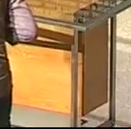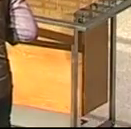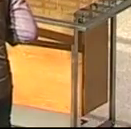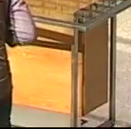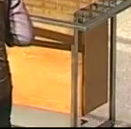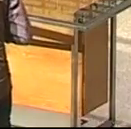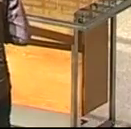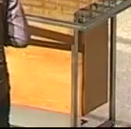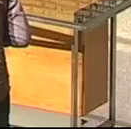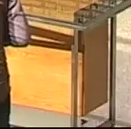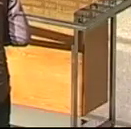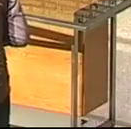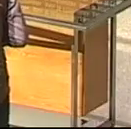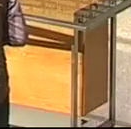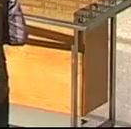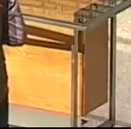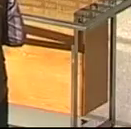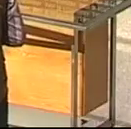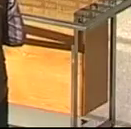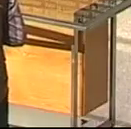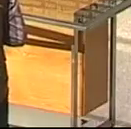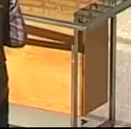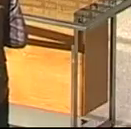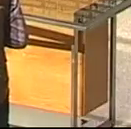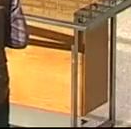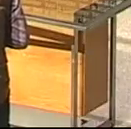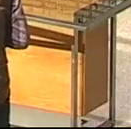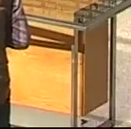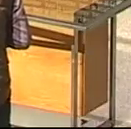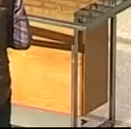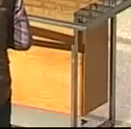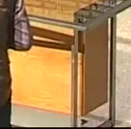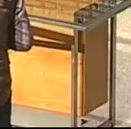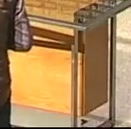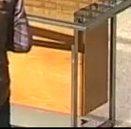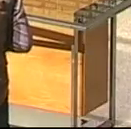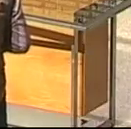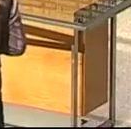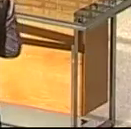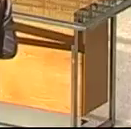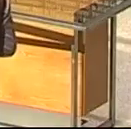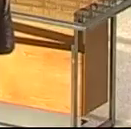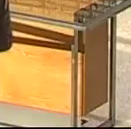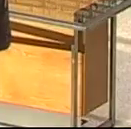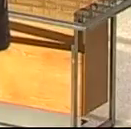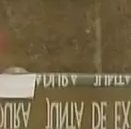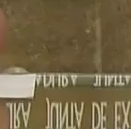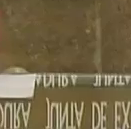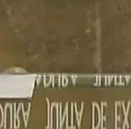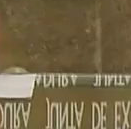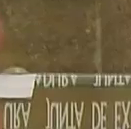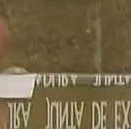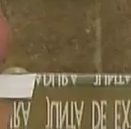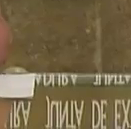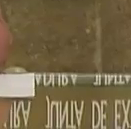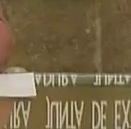explicarles los asuntos que han sido aprobados hoy, tras la reunión del Consejo de Gobierno, permítanme